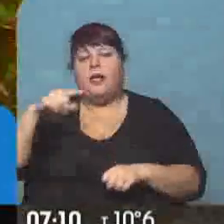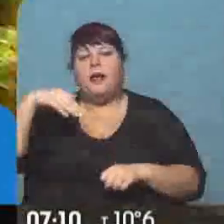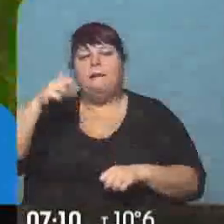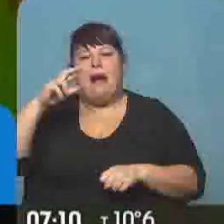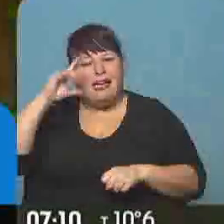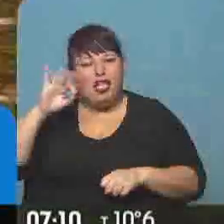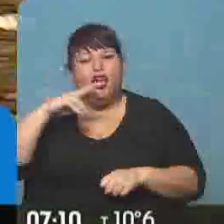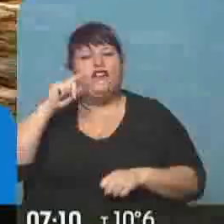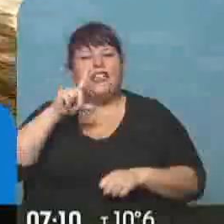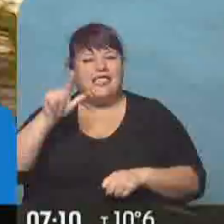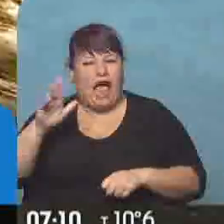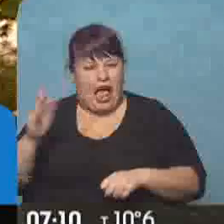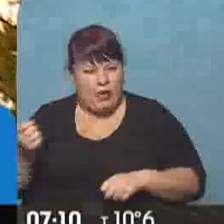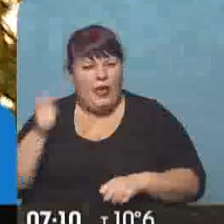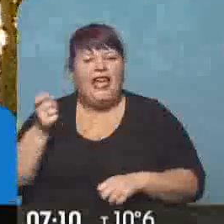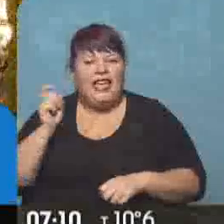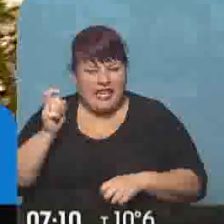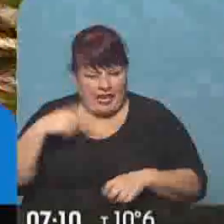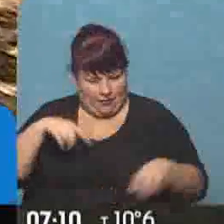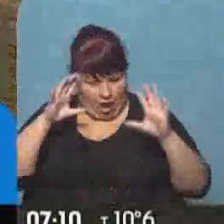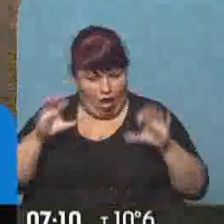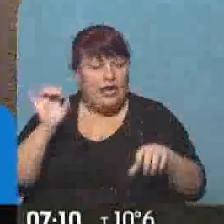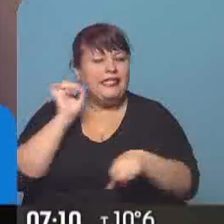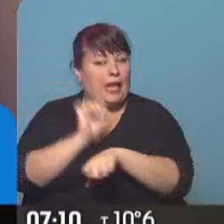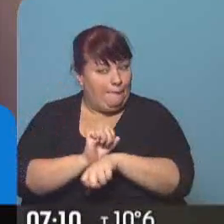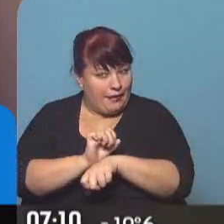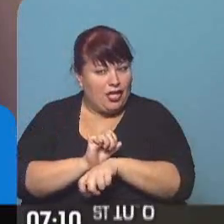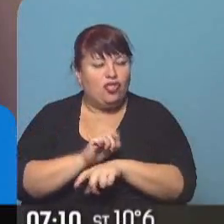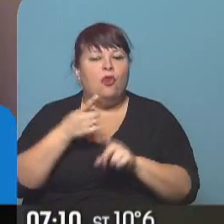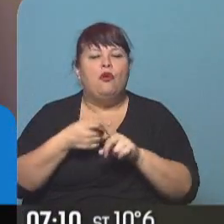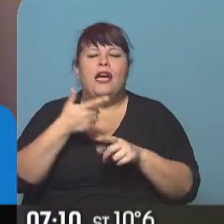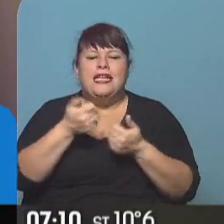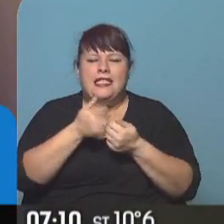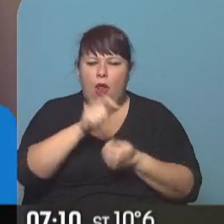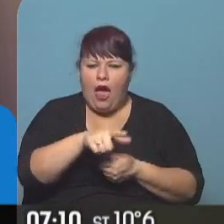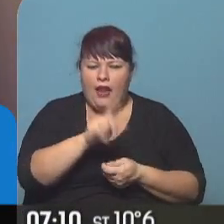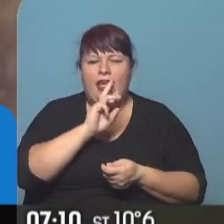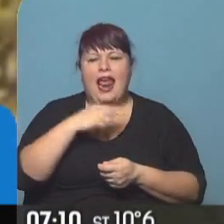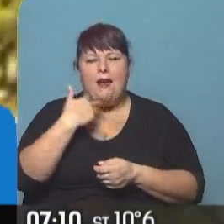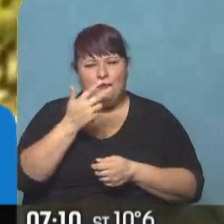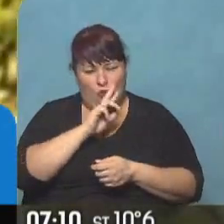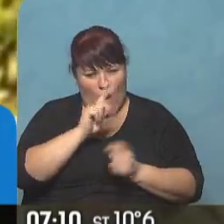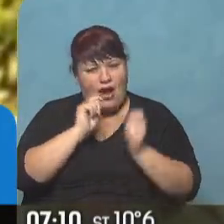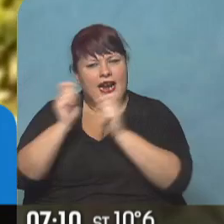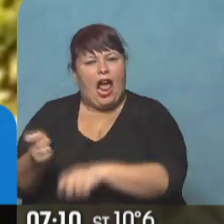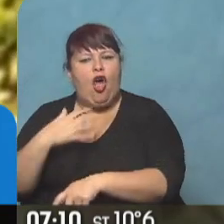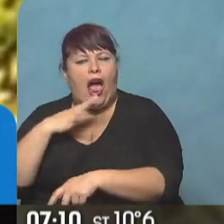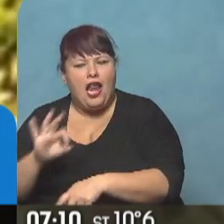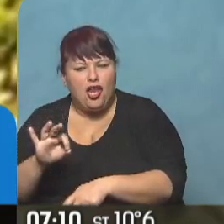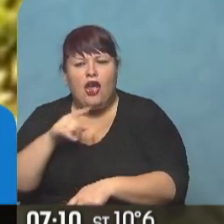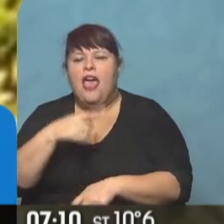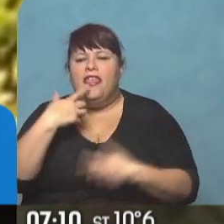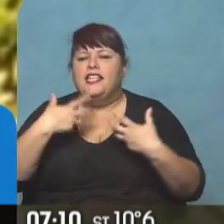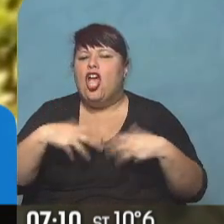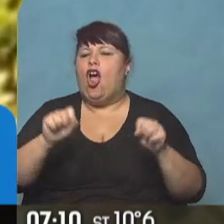Marcelo Villalba. ¿Quién es? Le recordamos, está detenido tras haberle regalado el celular de la joven a su hijo. Él dijo